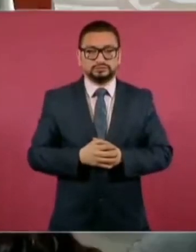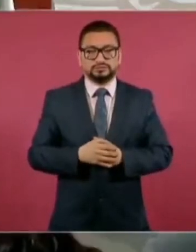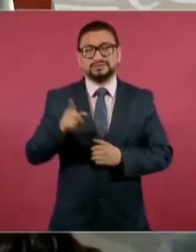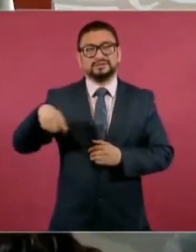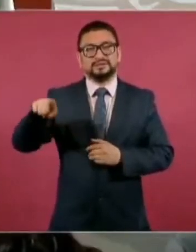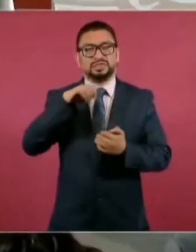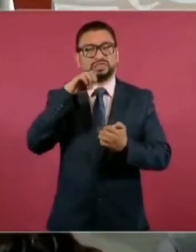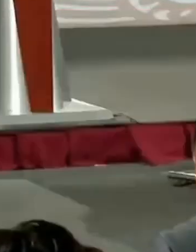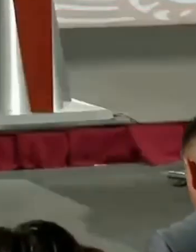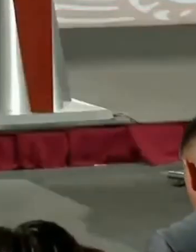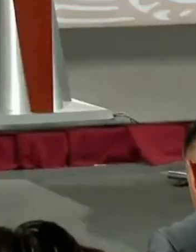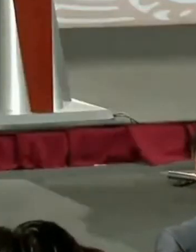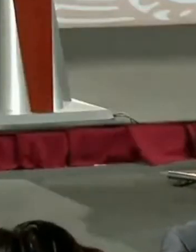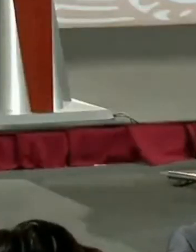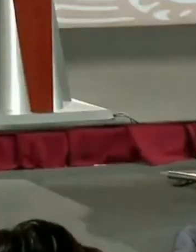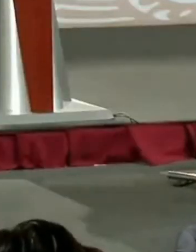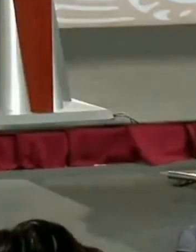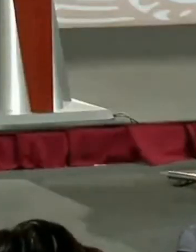Engañaban